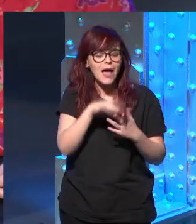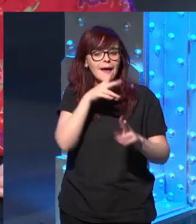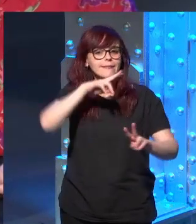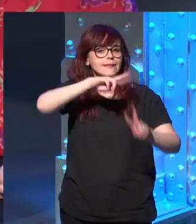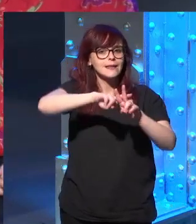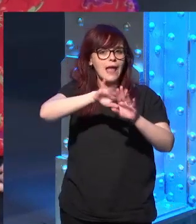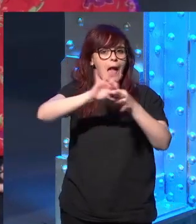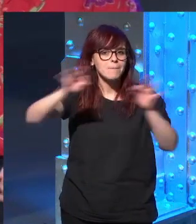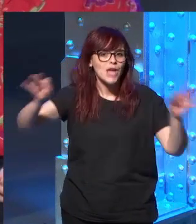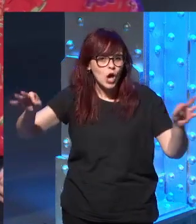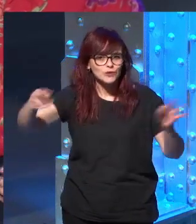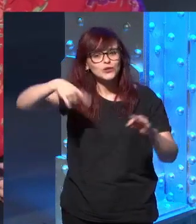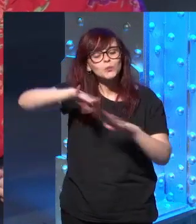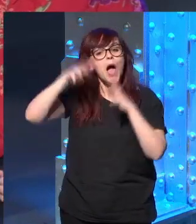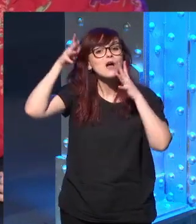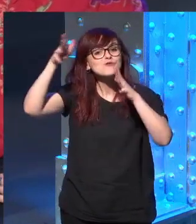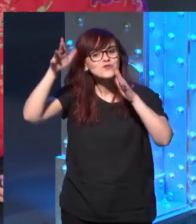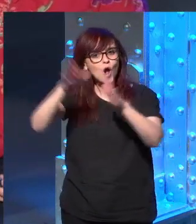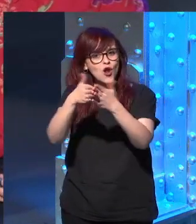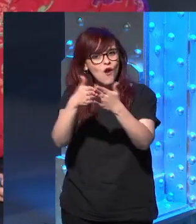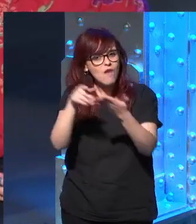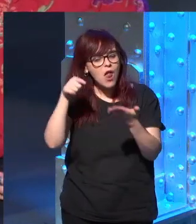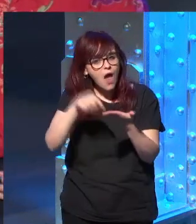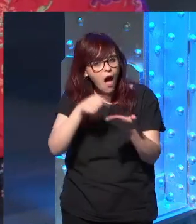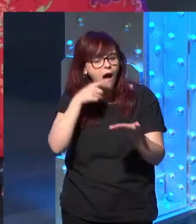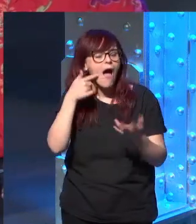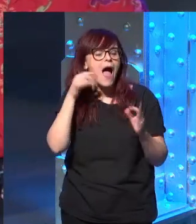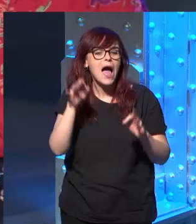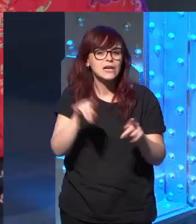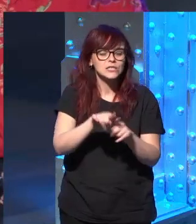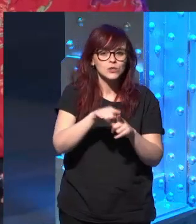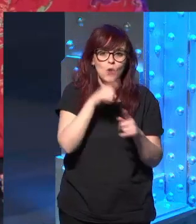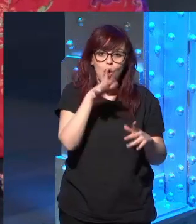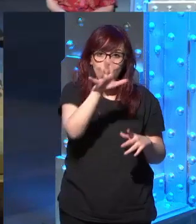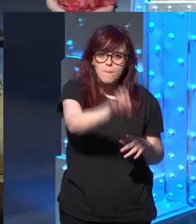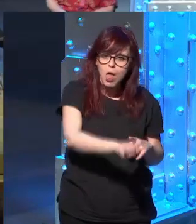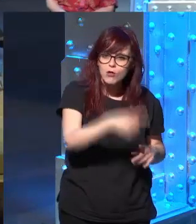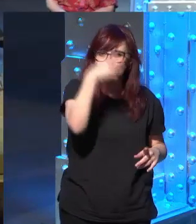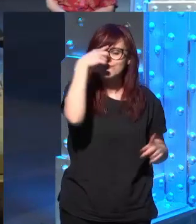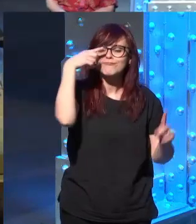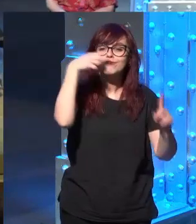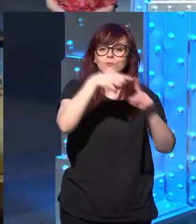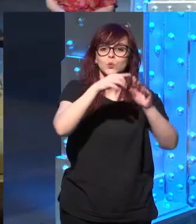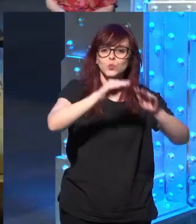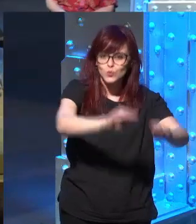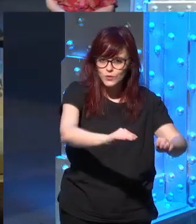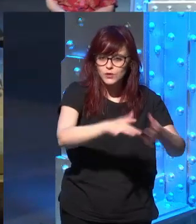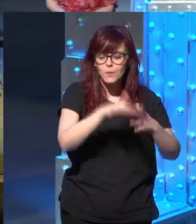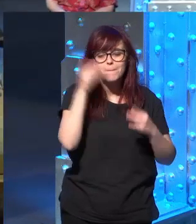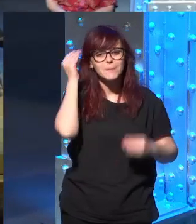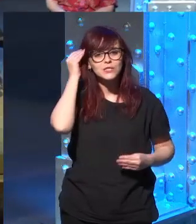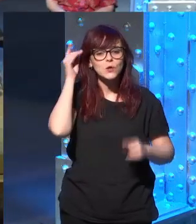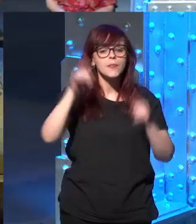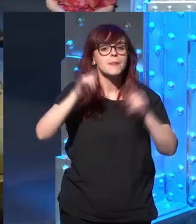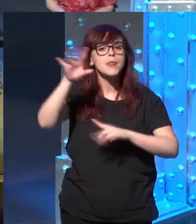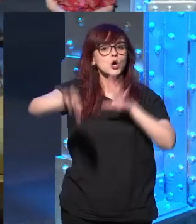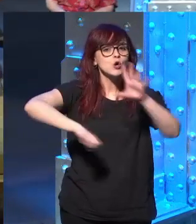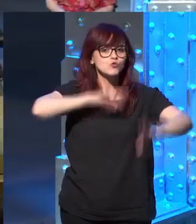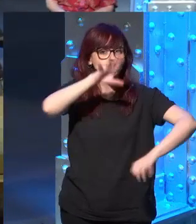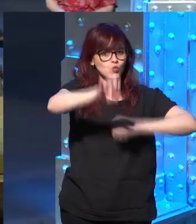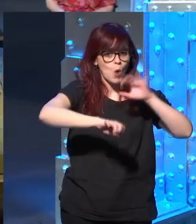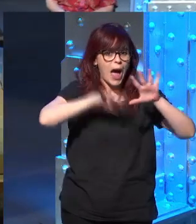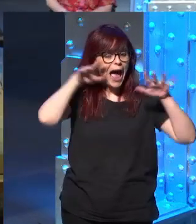amigo, oye, mira, esta novela te va a gustar, he pensado en ti cuando la he comprado, ¿no? Y también creo que influye la dinámica de consumo que tenemos